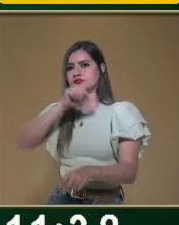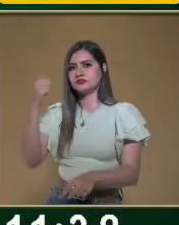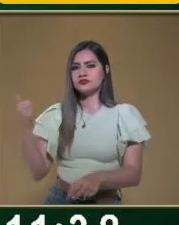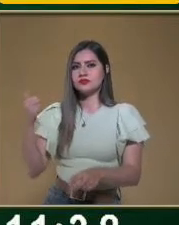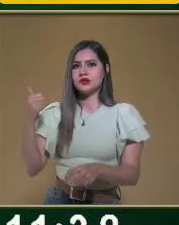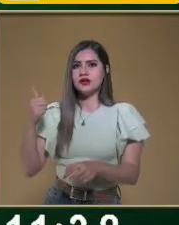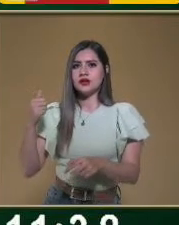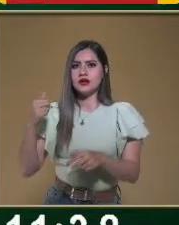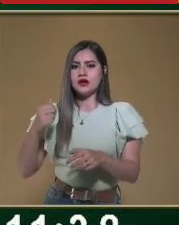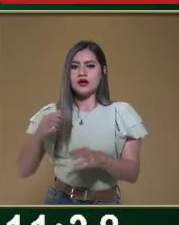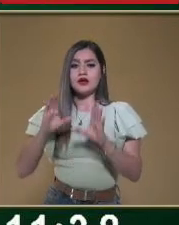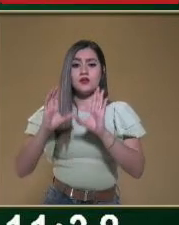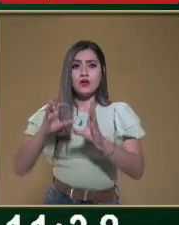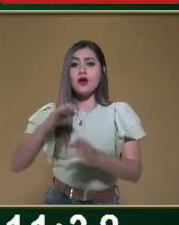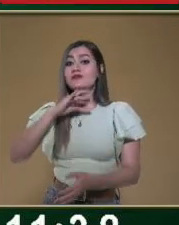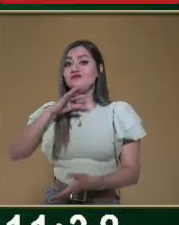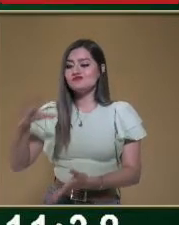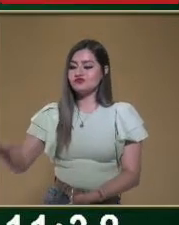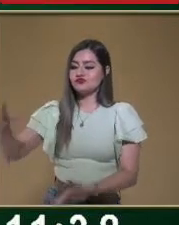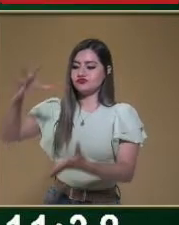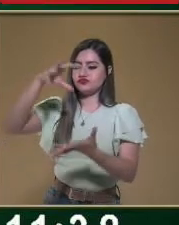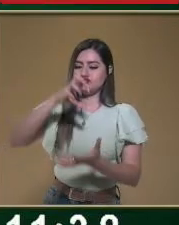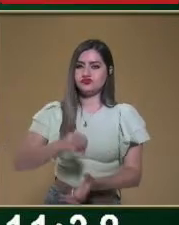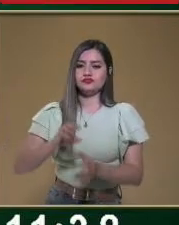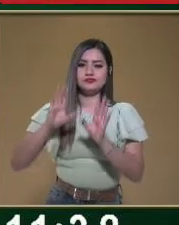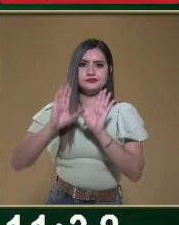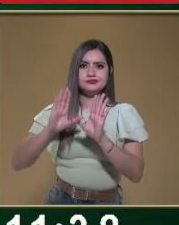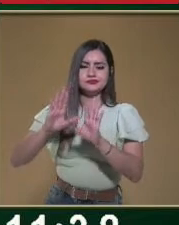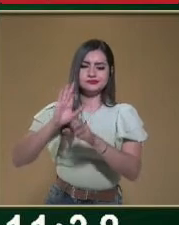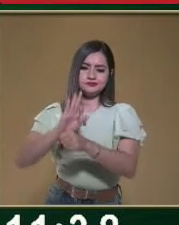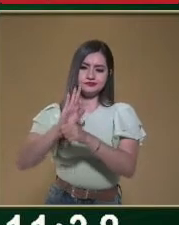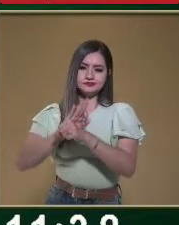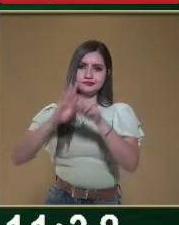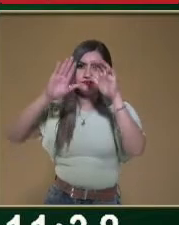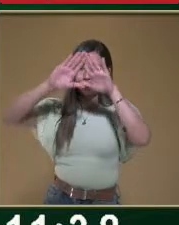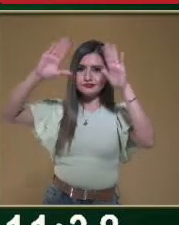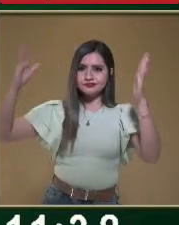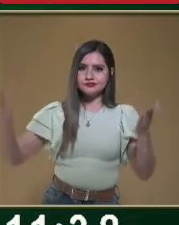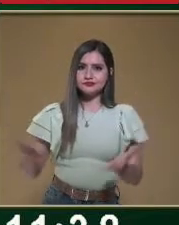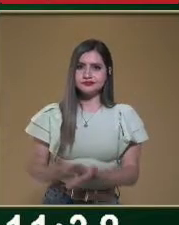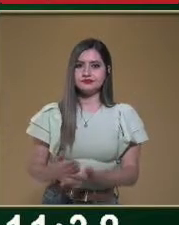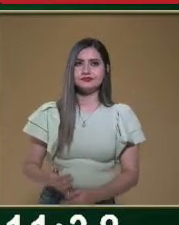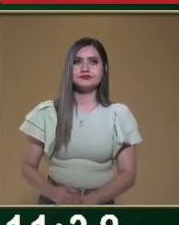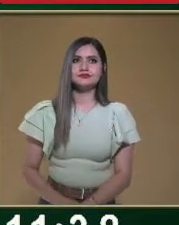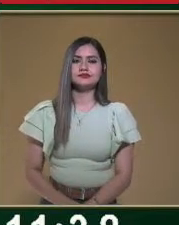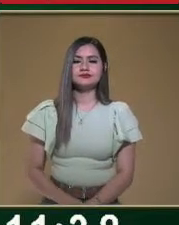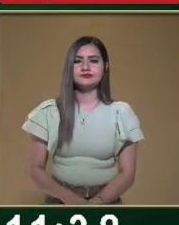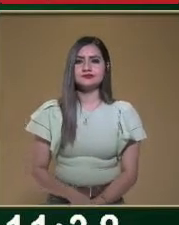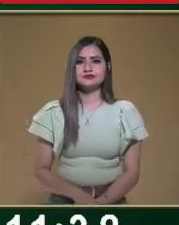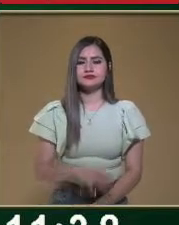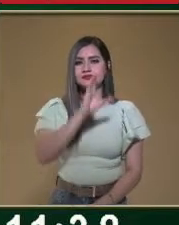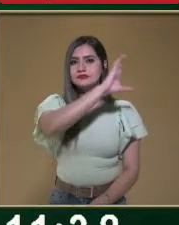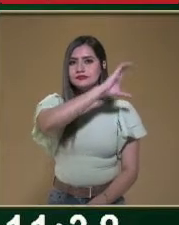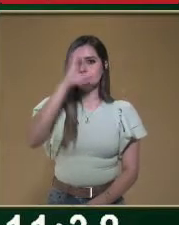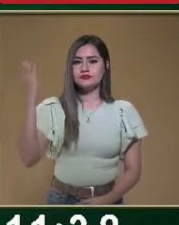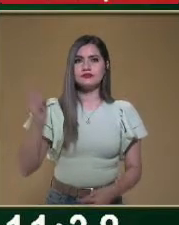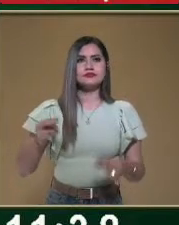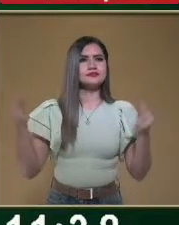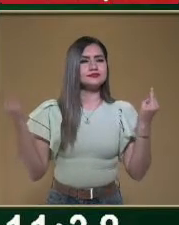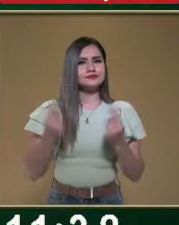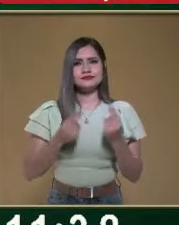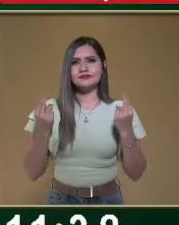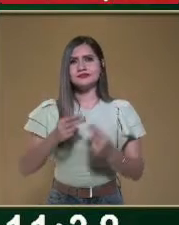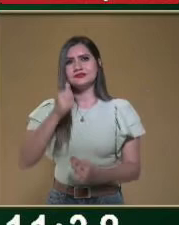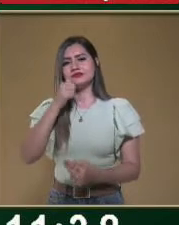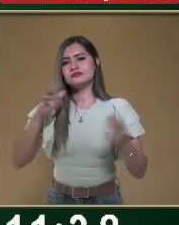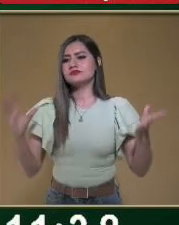mami con su hijo colocando botellas de plástico en una bolsa. La imagen debe estar relacionada